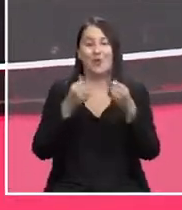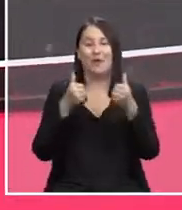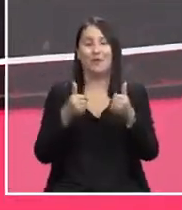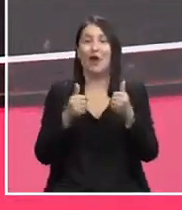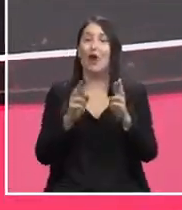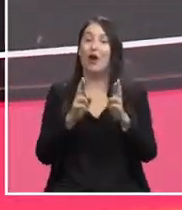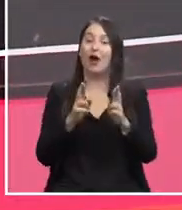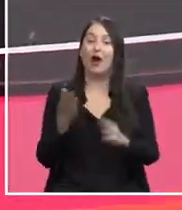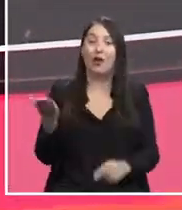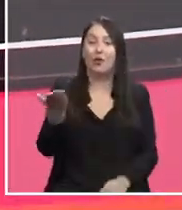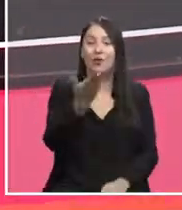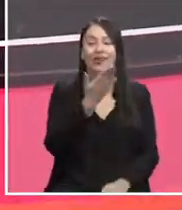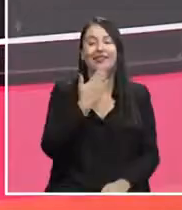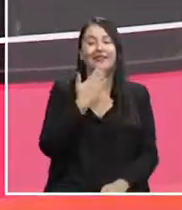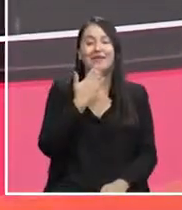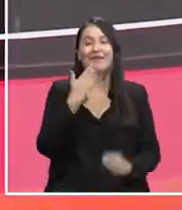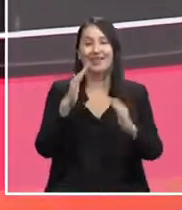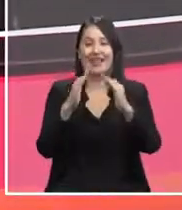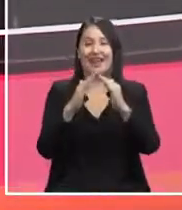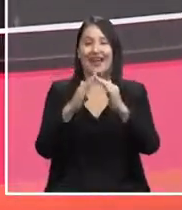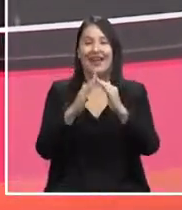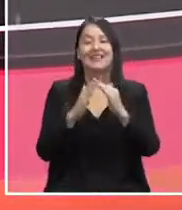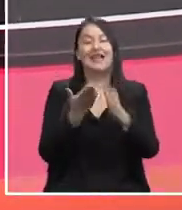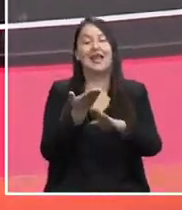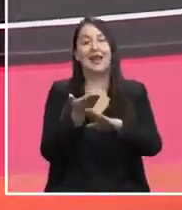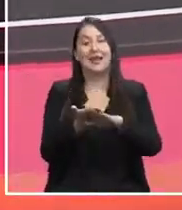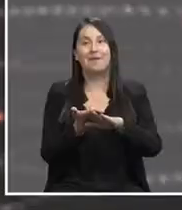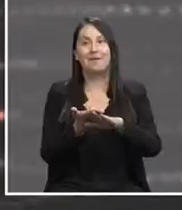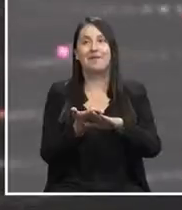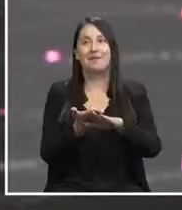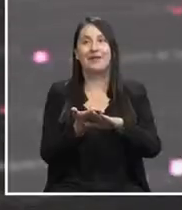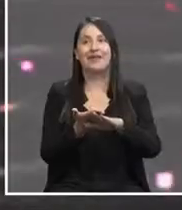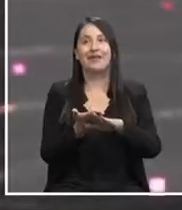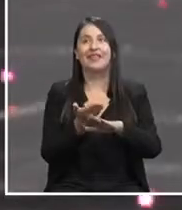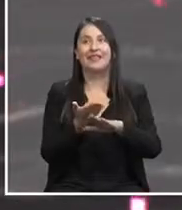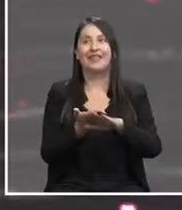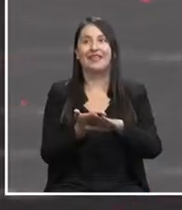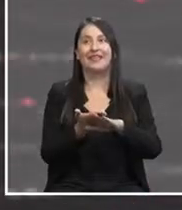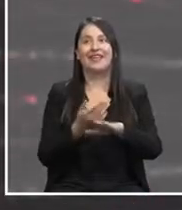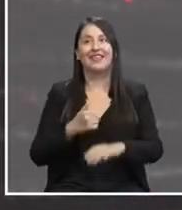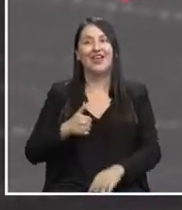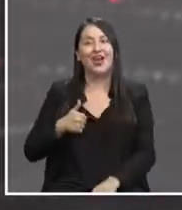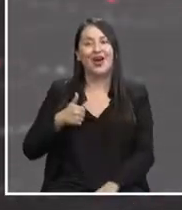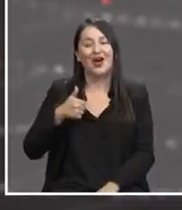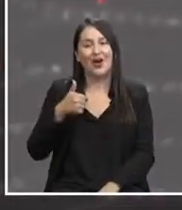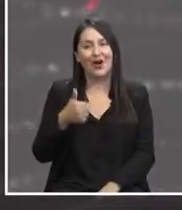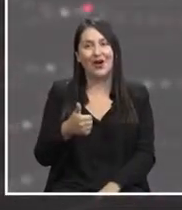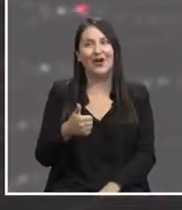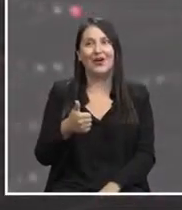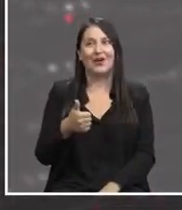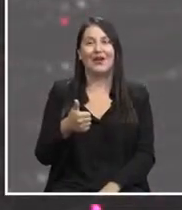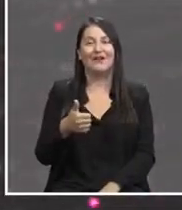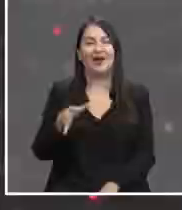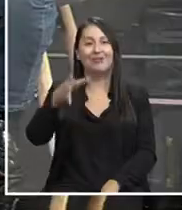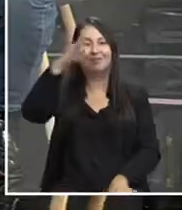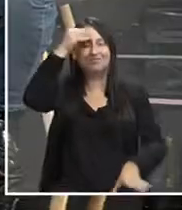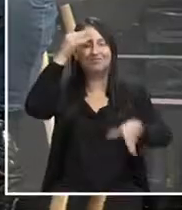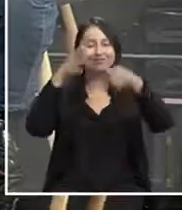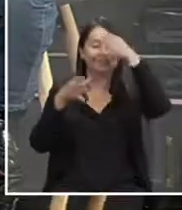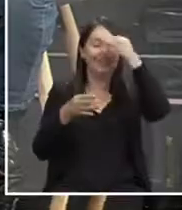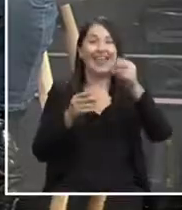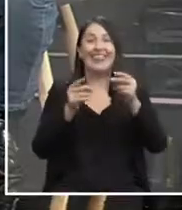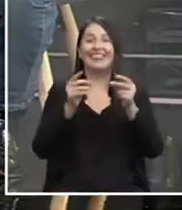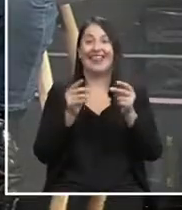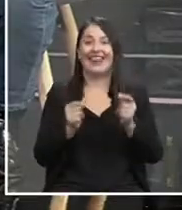allá en la casa. Despido entonces a un errante desde joven que se ha logrado nutrir en el talento del